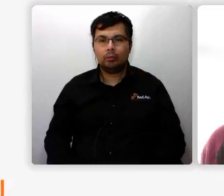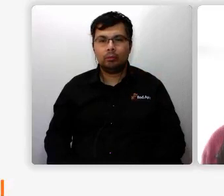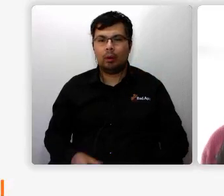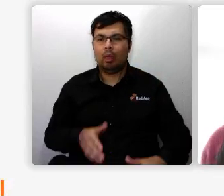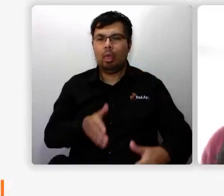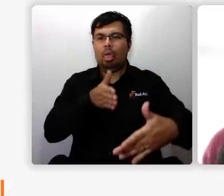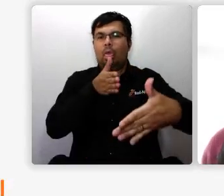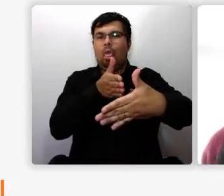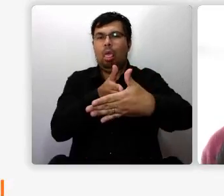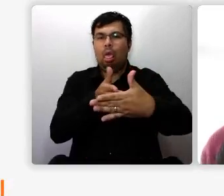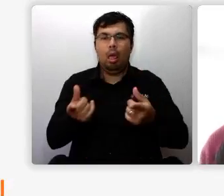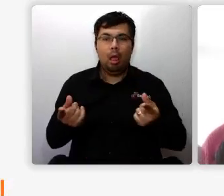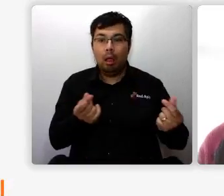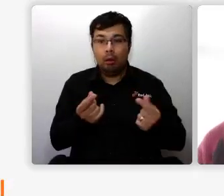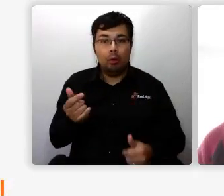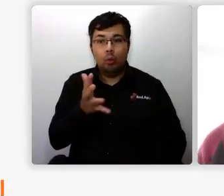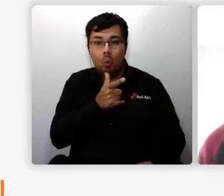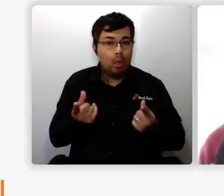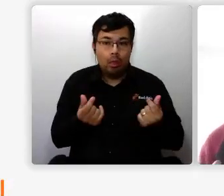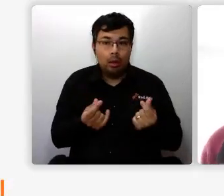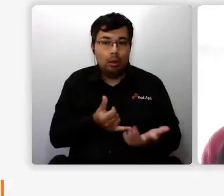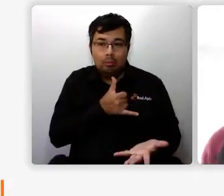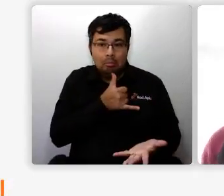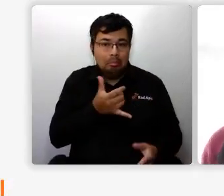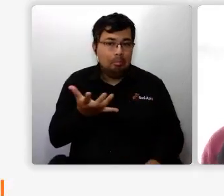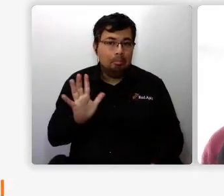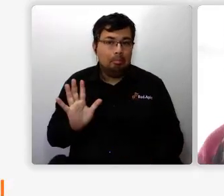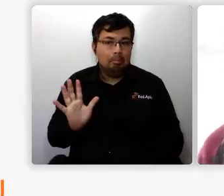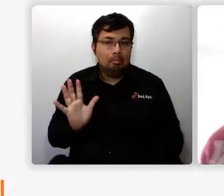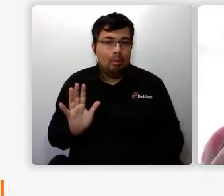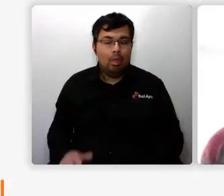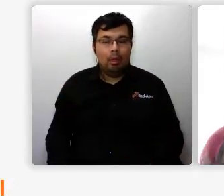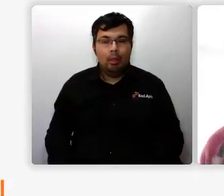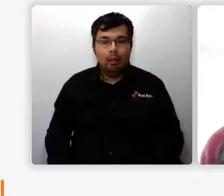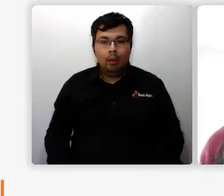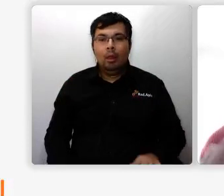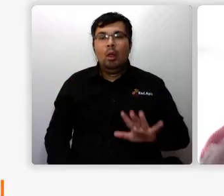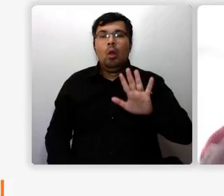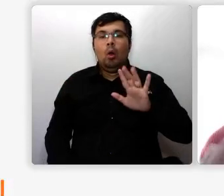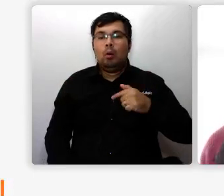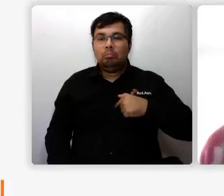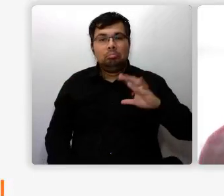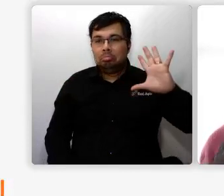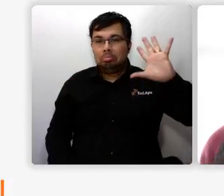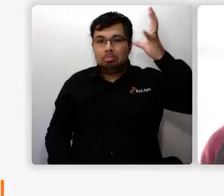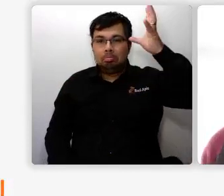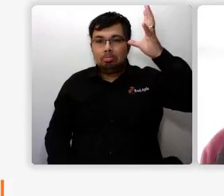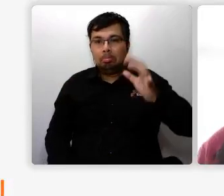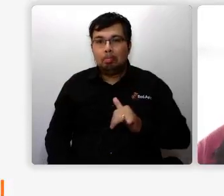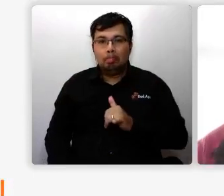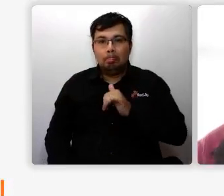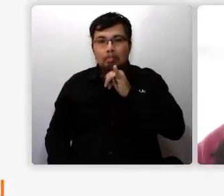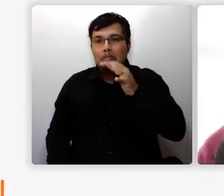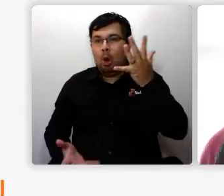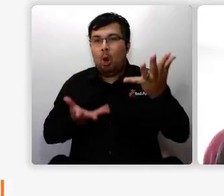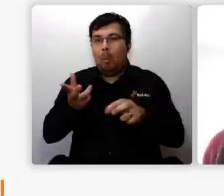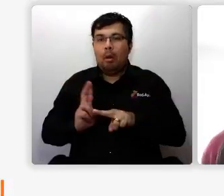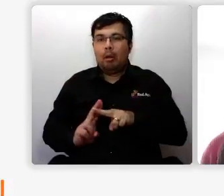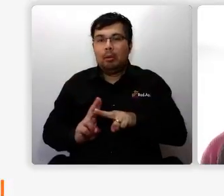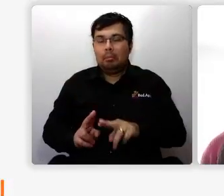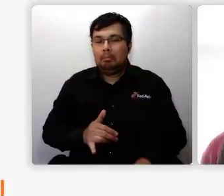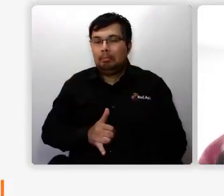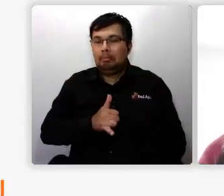tengo presupuestado esto. O directamente no entiendo, no sé cómo hacerlo. Y